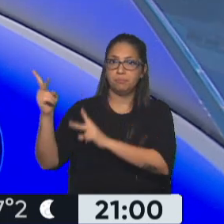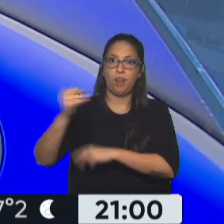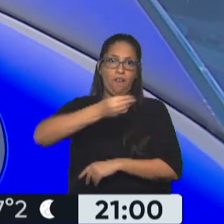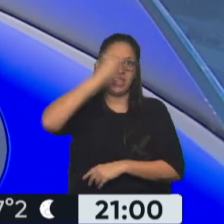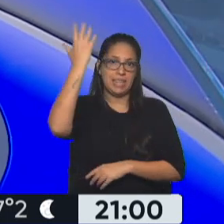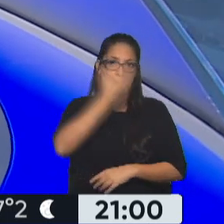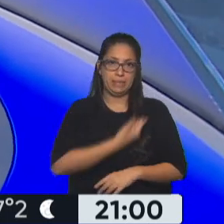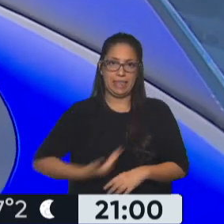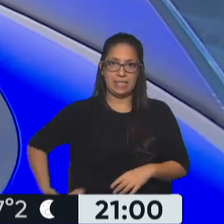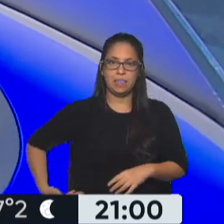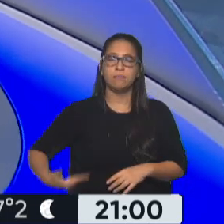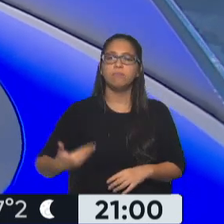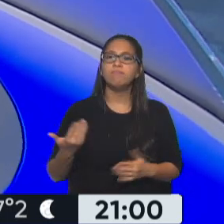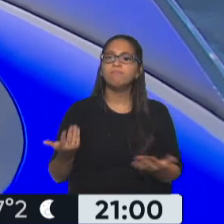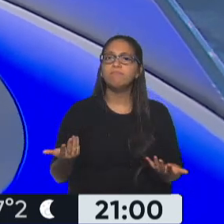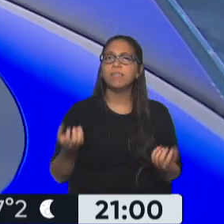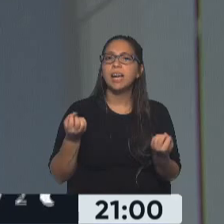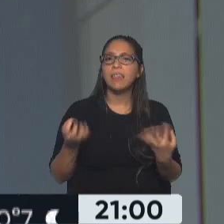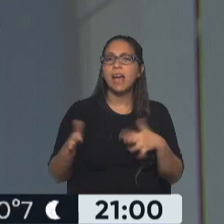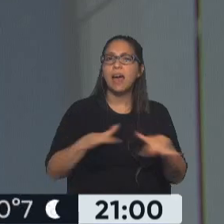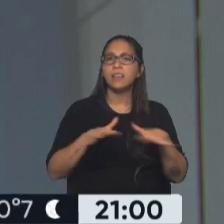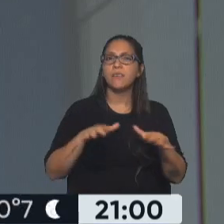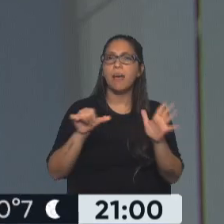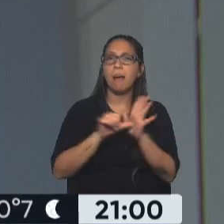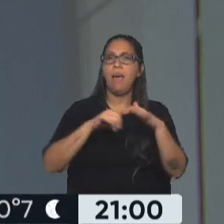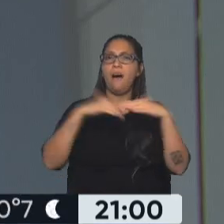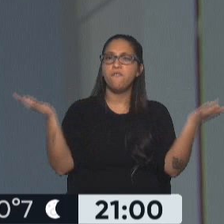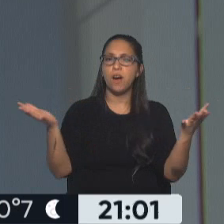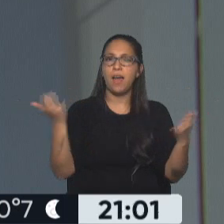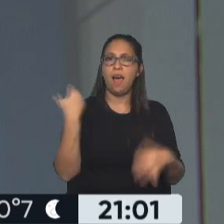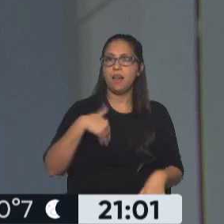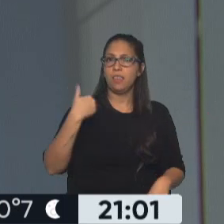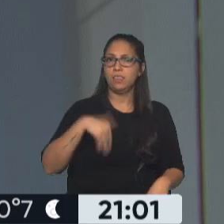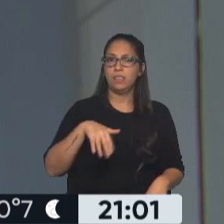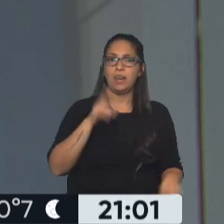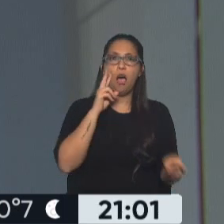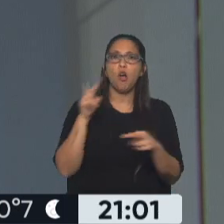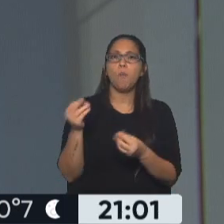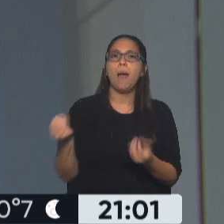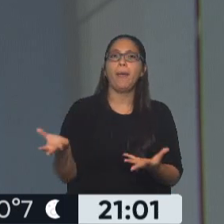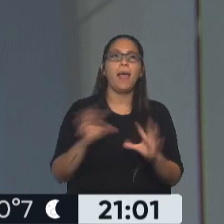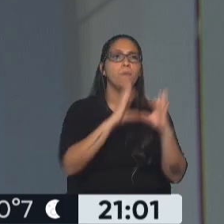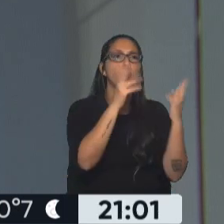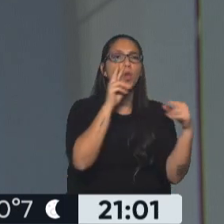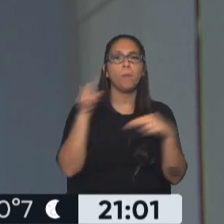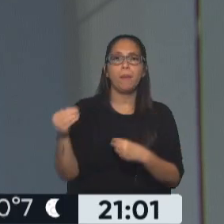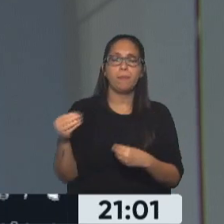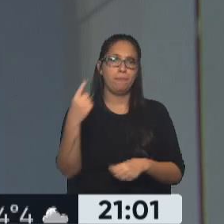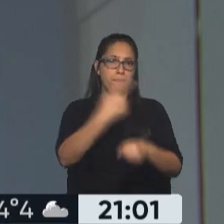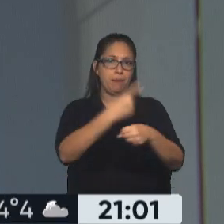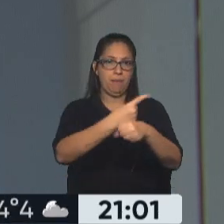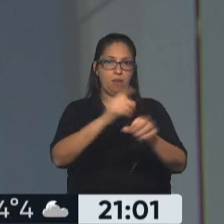oficial. ¿Cómo vemos la actividad internacional? ¿Cómo se encuentra Argentina hoy parada frente al mundo? Primero hay que decodificar